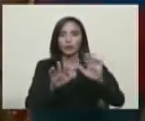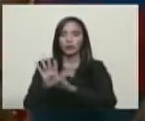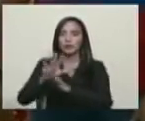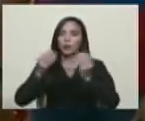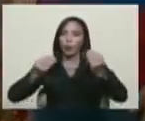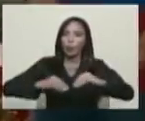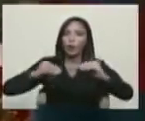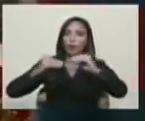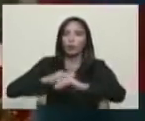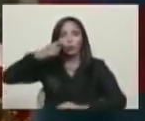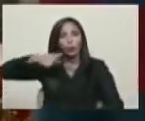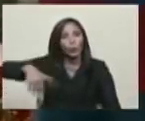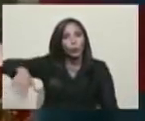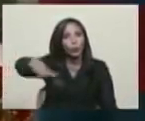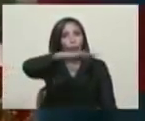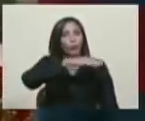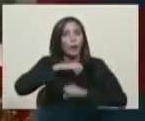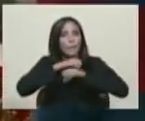para llegar a las